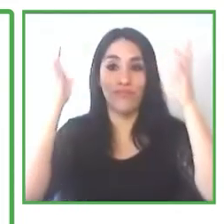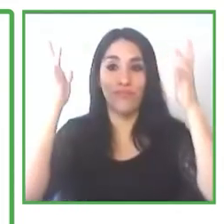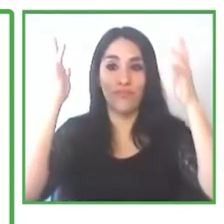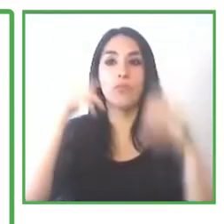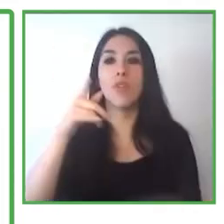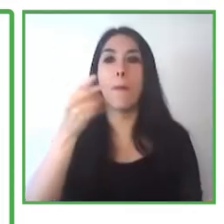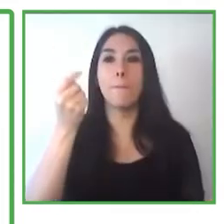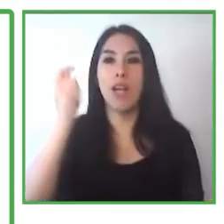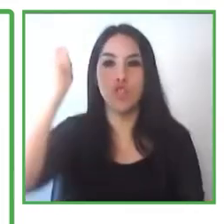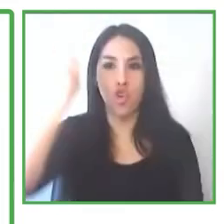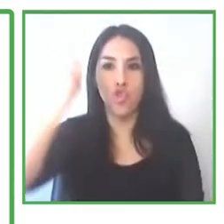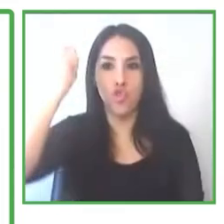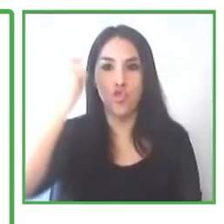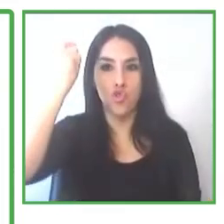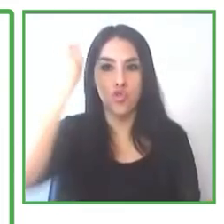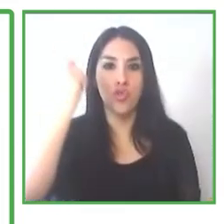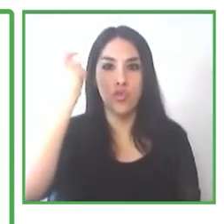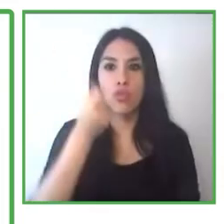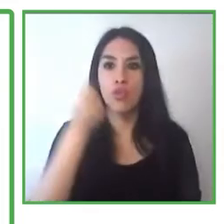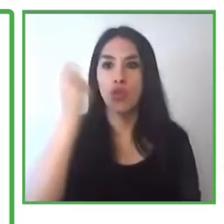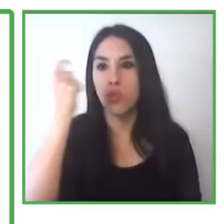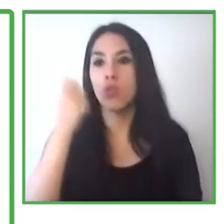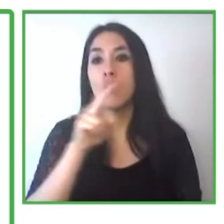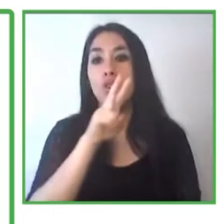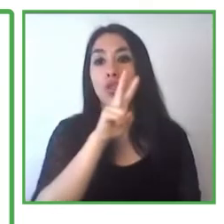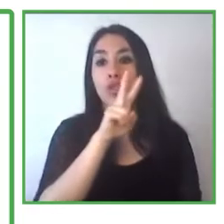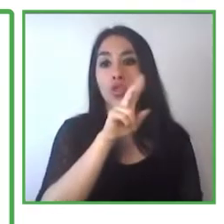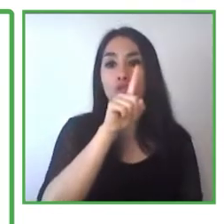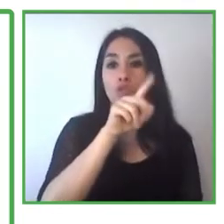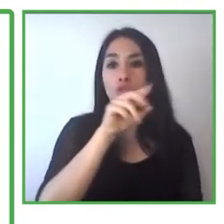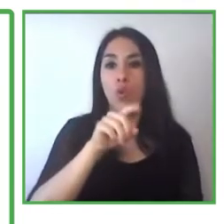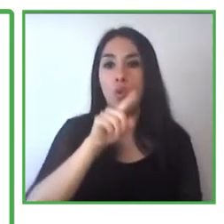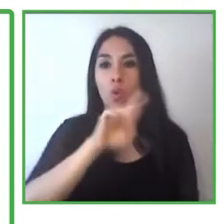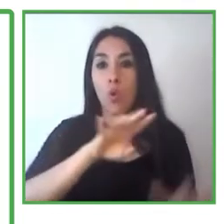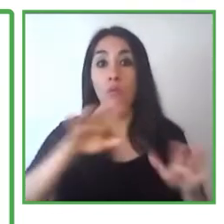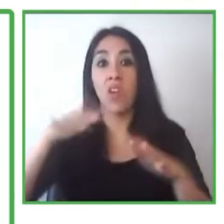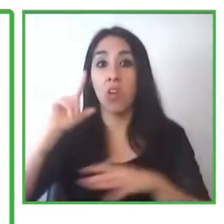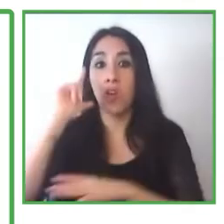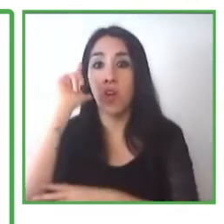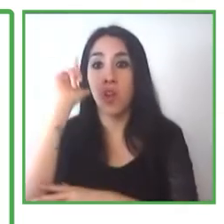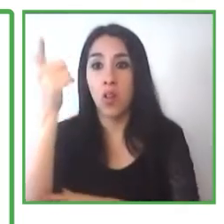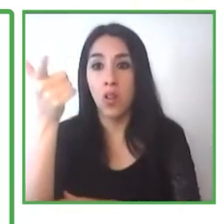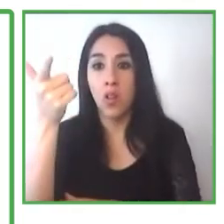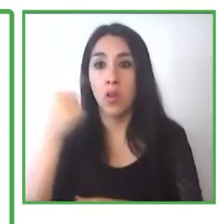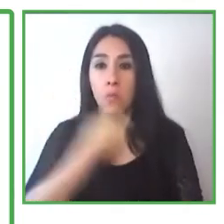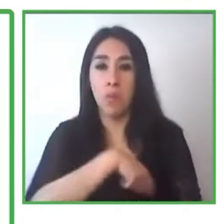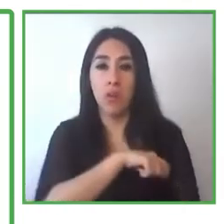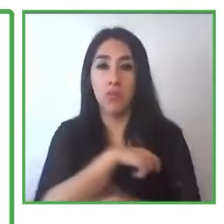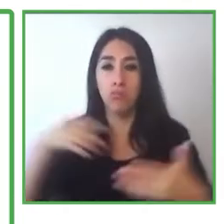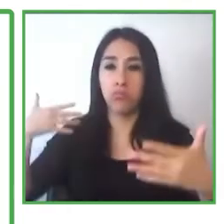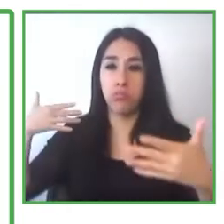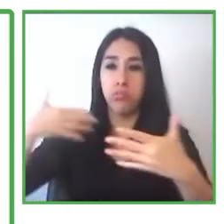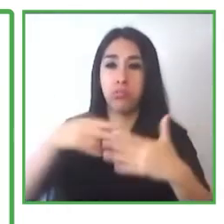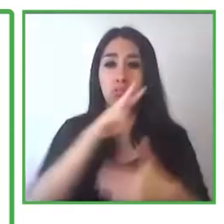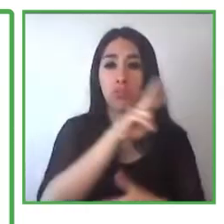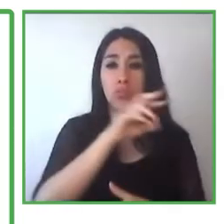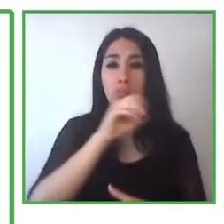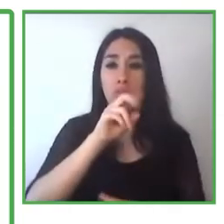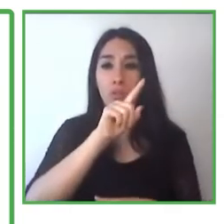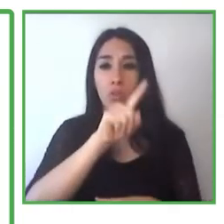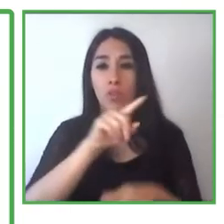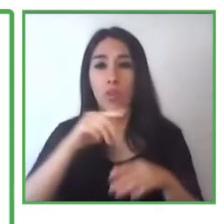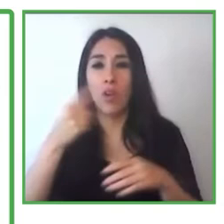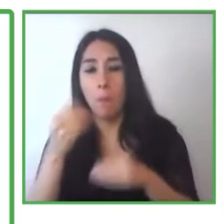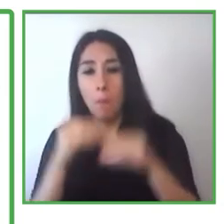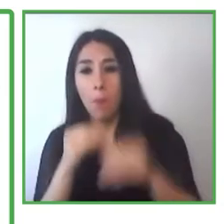que a través de, después de la larga crisis del 2008, supuso que la Caja de Ahorros tuviera que separar su negocio financiero de